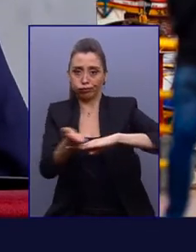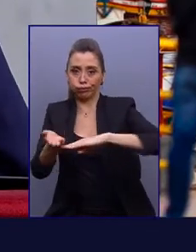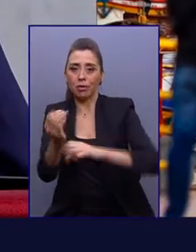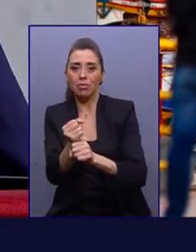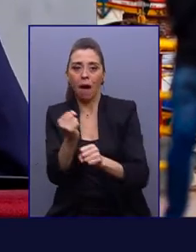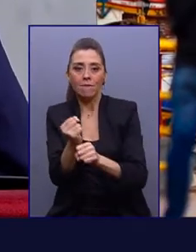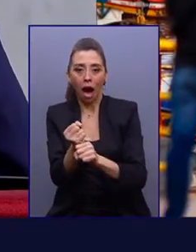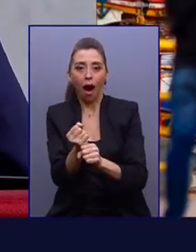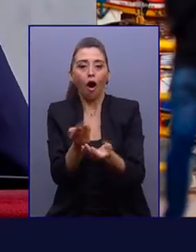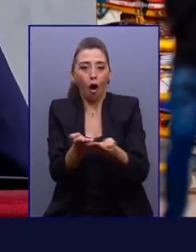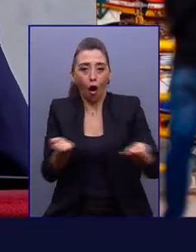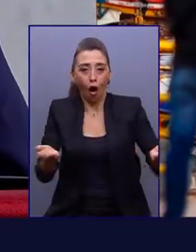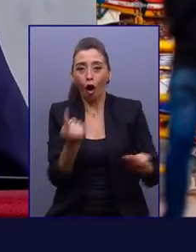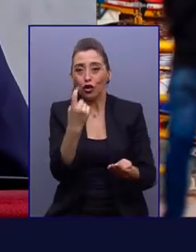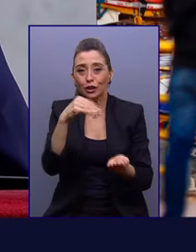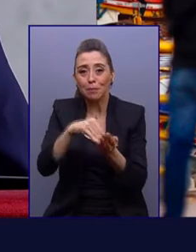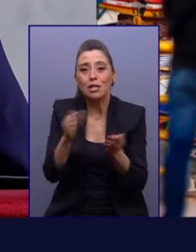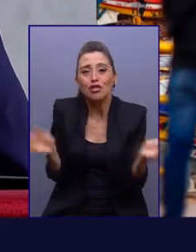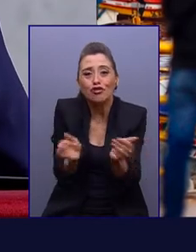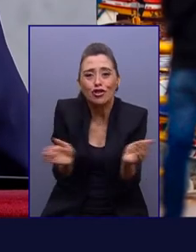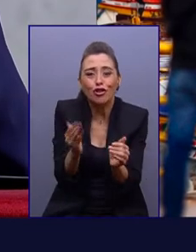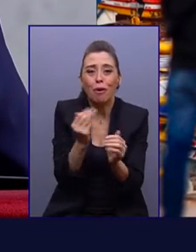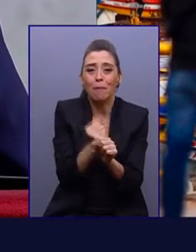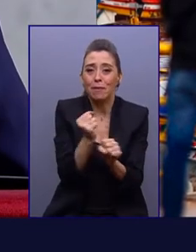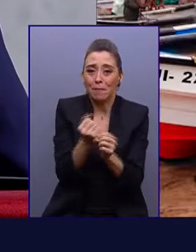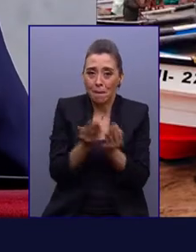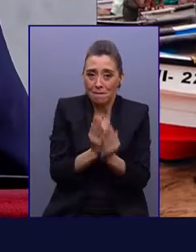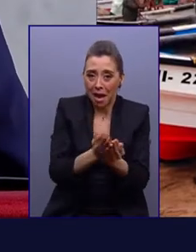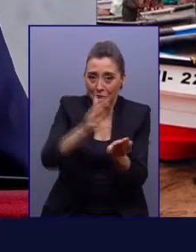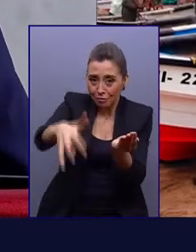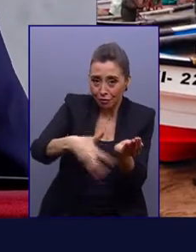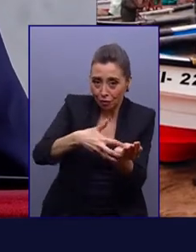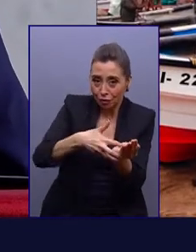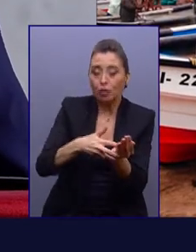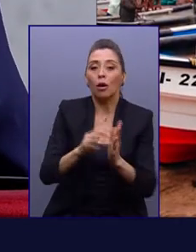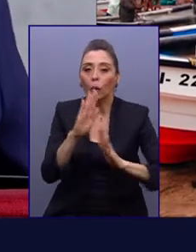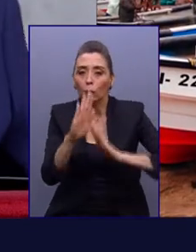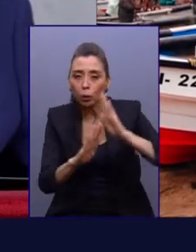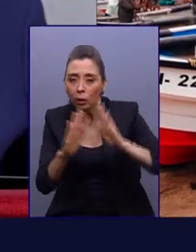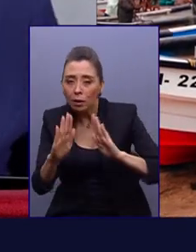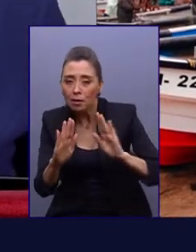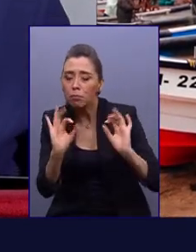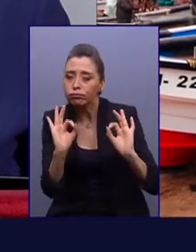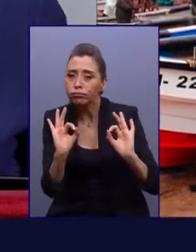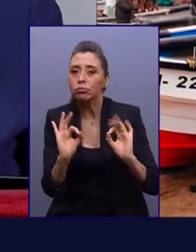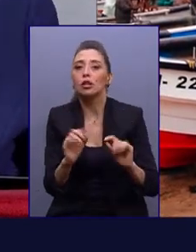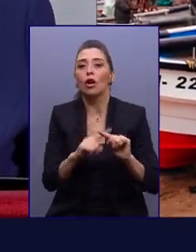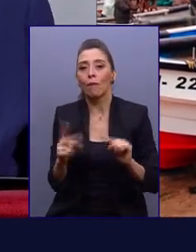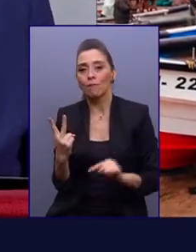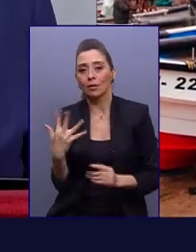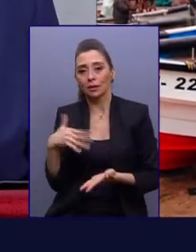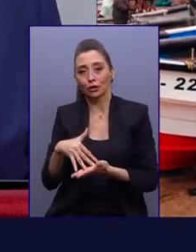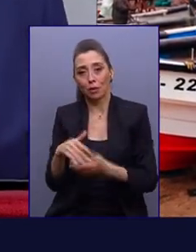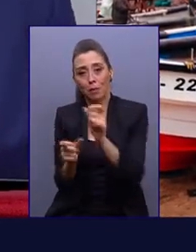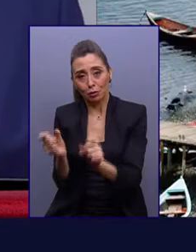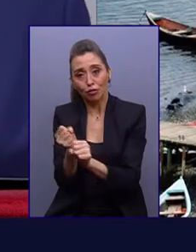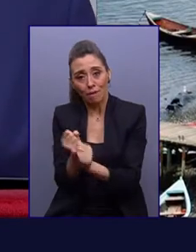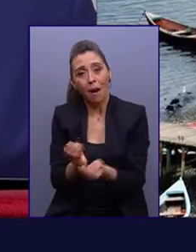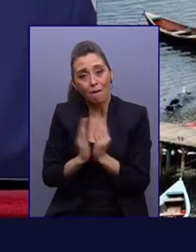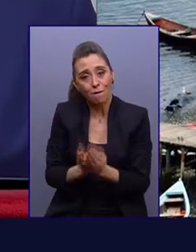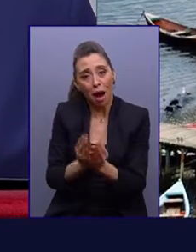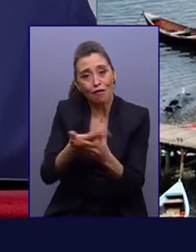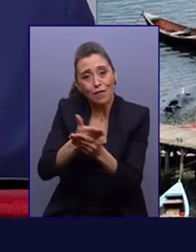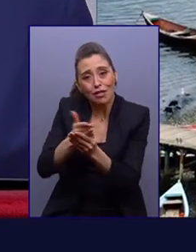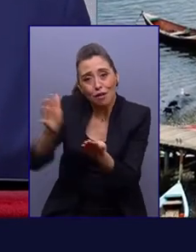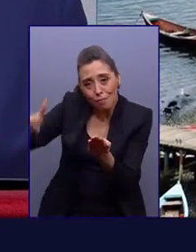trabajo de 11.000 pescadores artesanales y hemos efectuado trabajos de conservación que benefician a otros 25.000 pescadores.